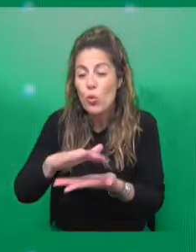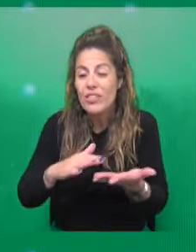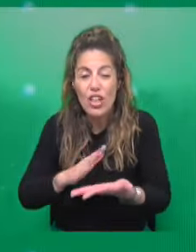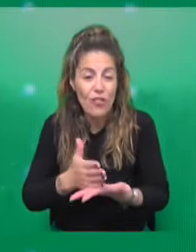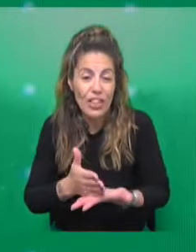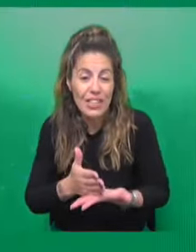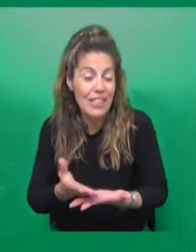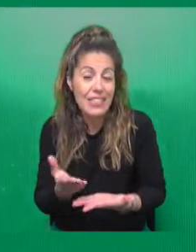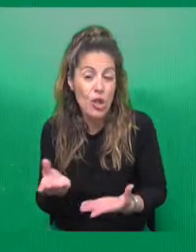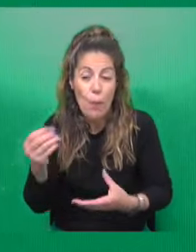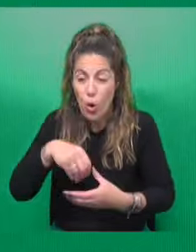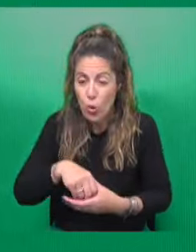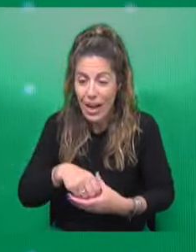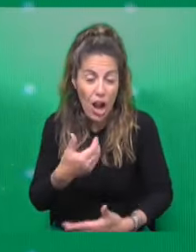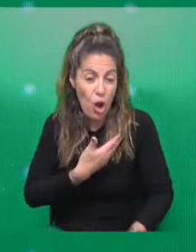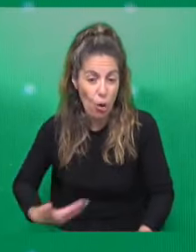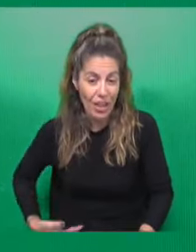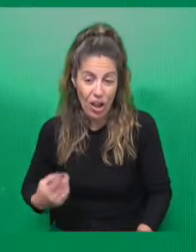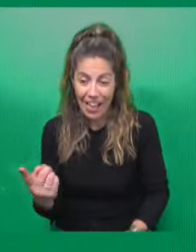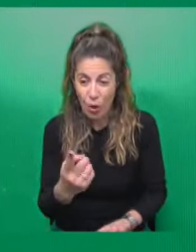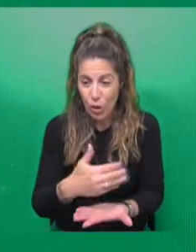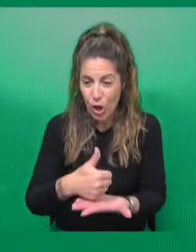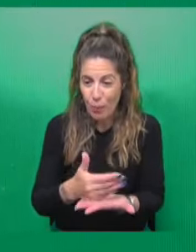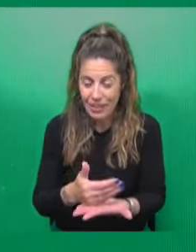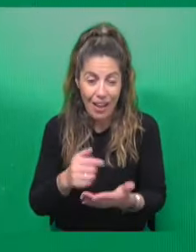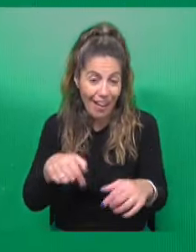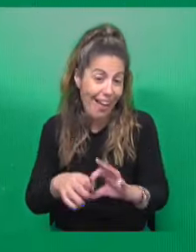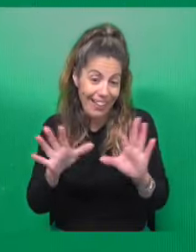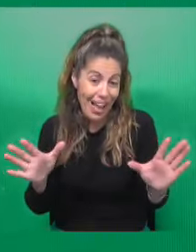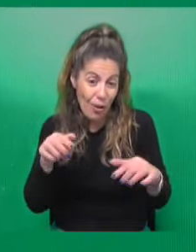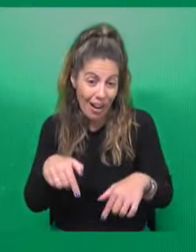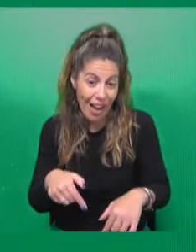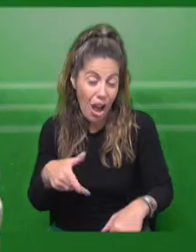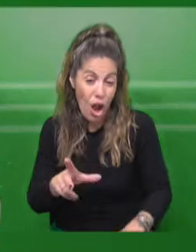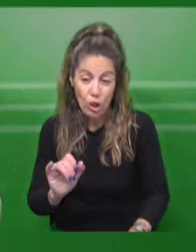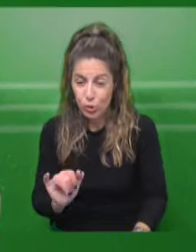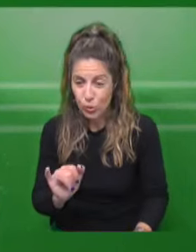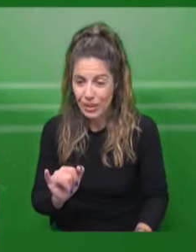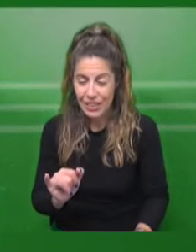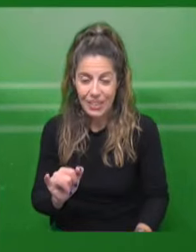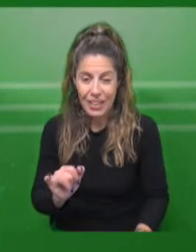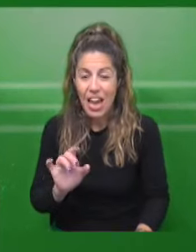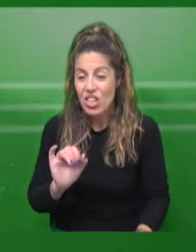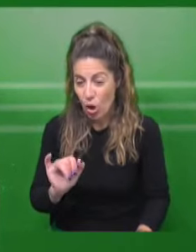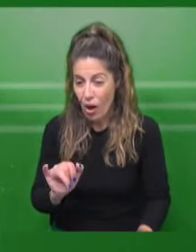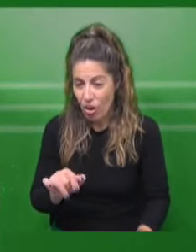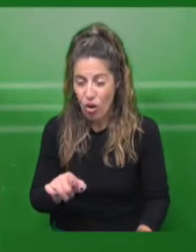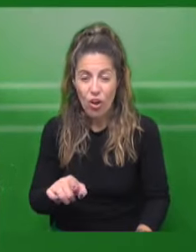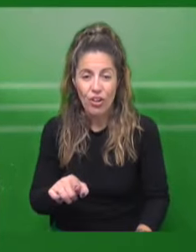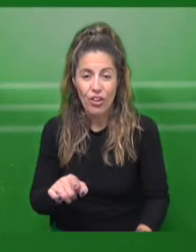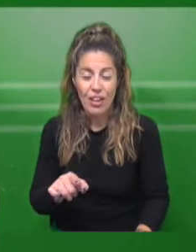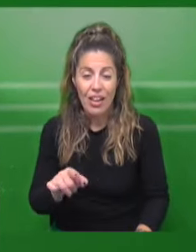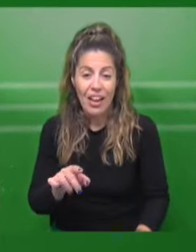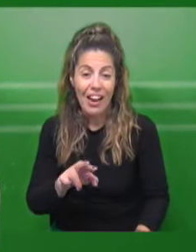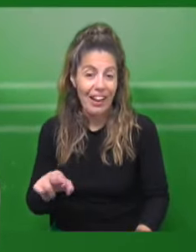no en Rivera libram Fron chón ranco pero también para el lado argentino los líos con los